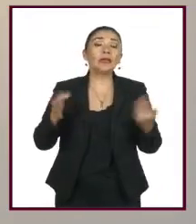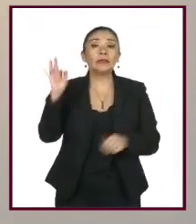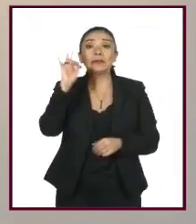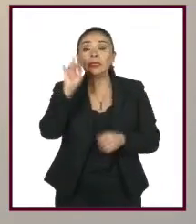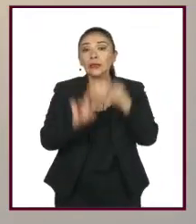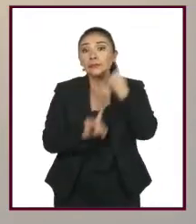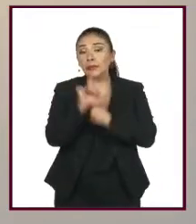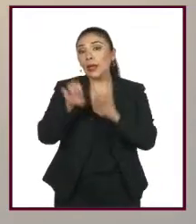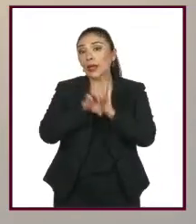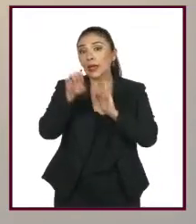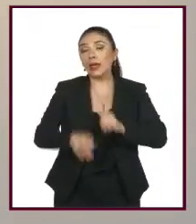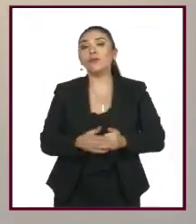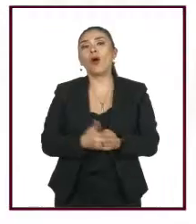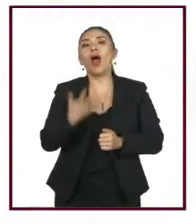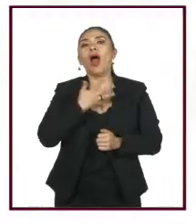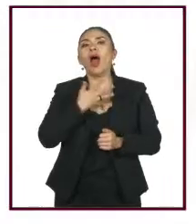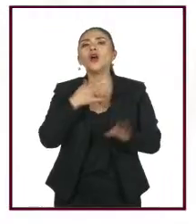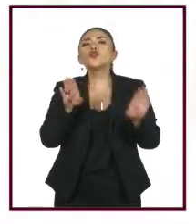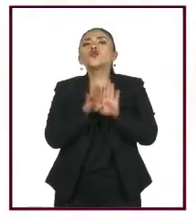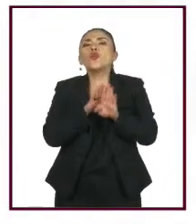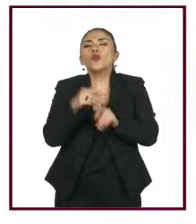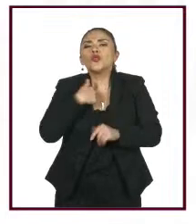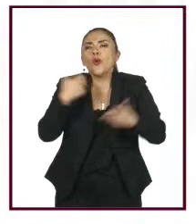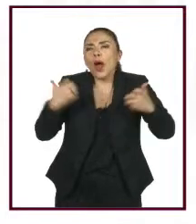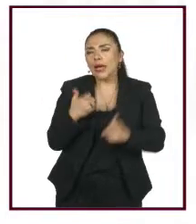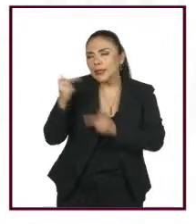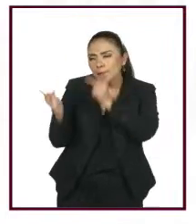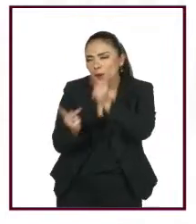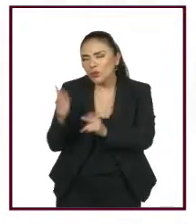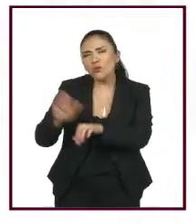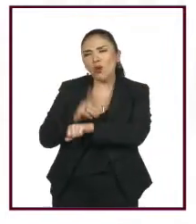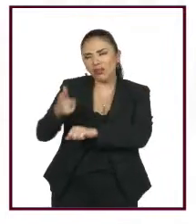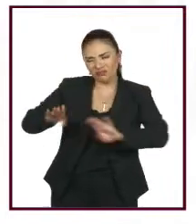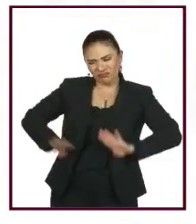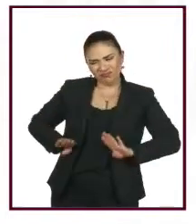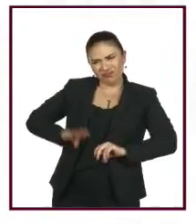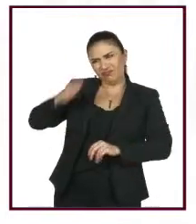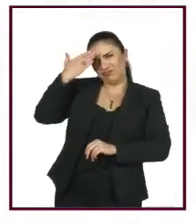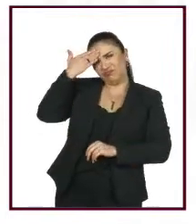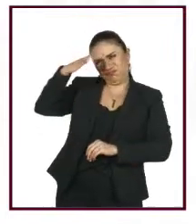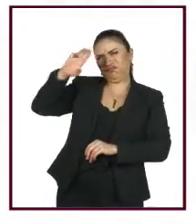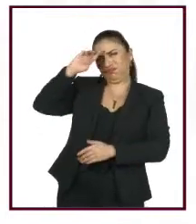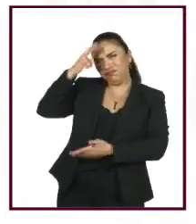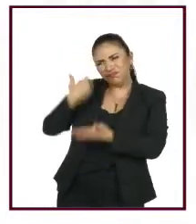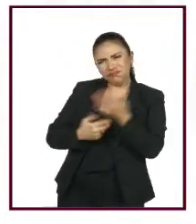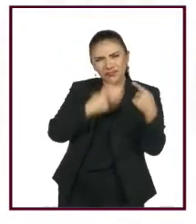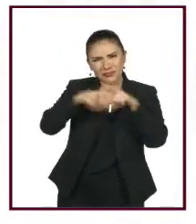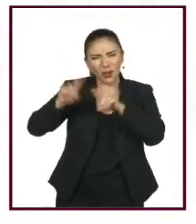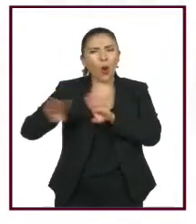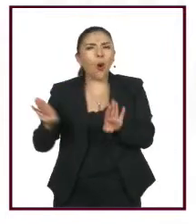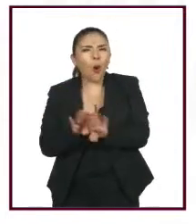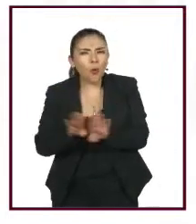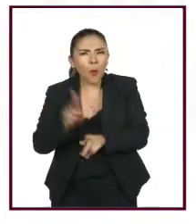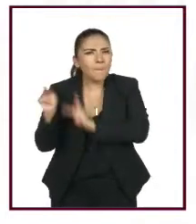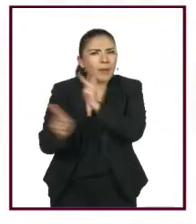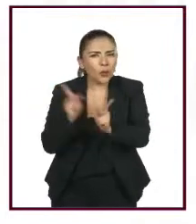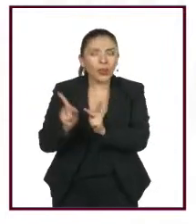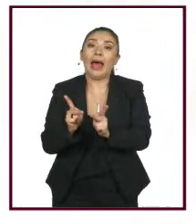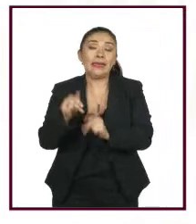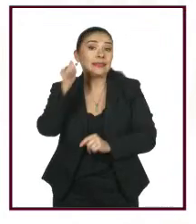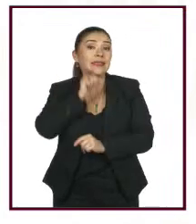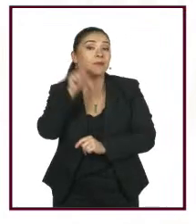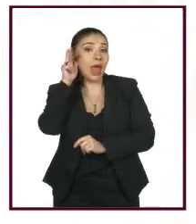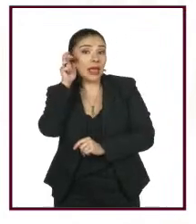aquí hablamos también de un algoritmo de cómo indagar sobre los posibles cambios en el comportamiento de los alumnos. Pues bueno, si siempre la